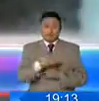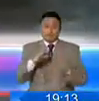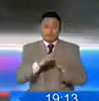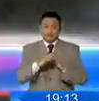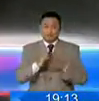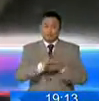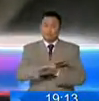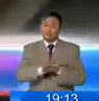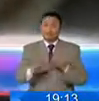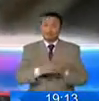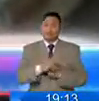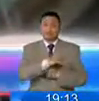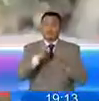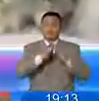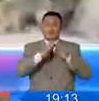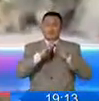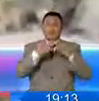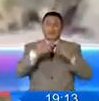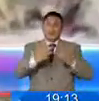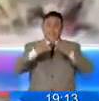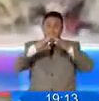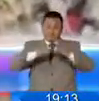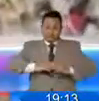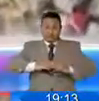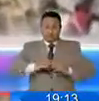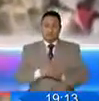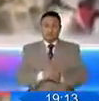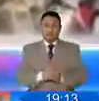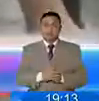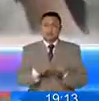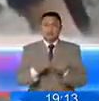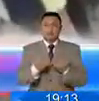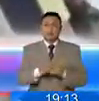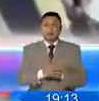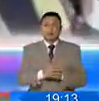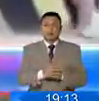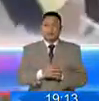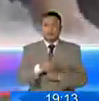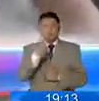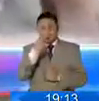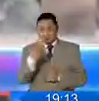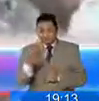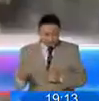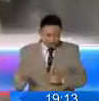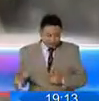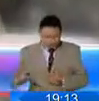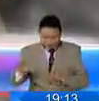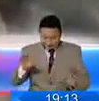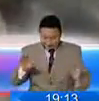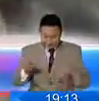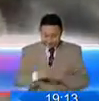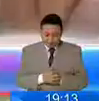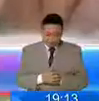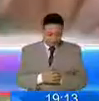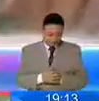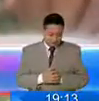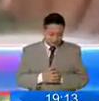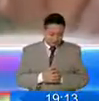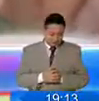pues su vivienda se vino abajo por la creciente de la quebrada. Ahora solo observa lo que quedó entre lodo. Cuando yo